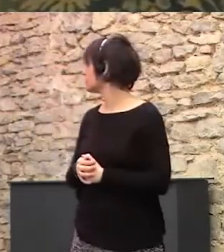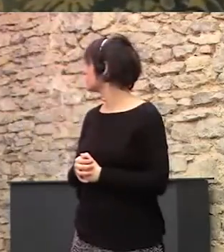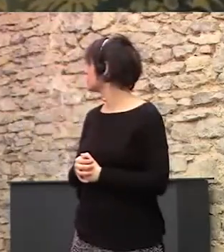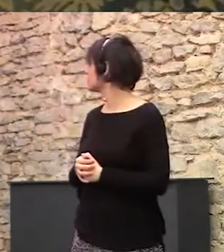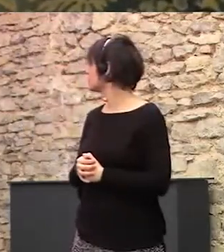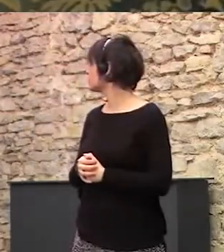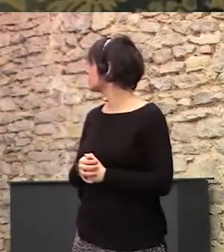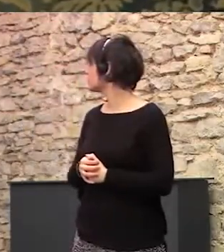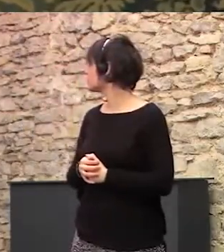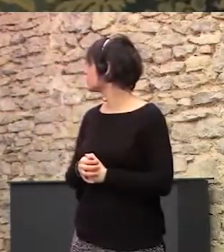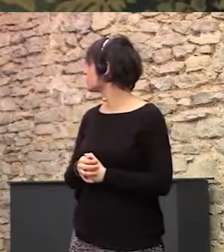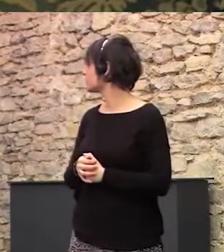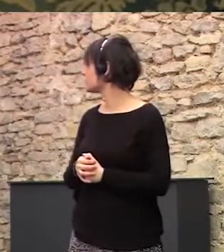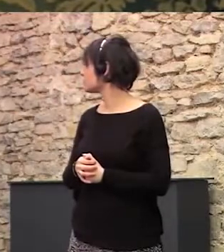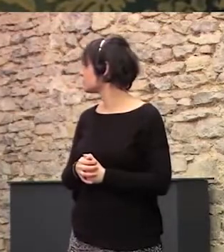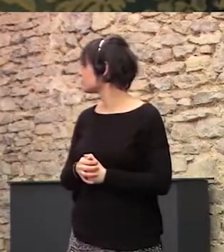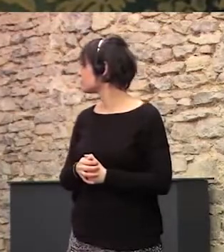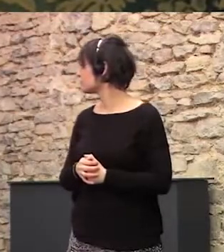Sí, ahora sí.